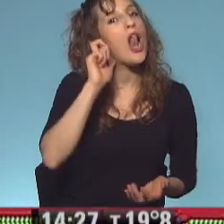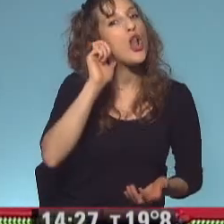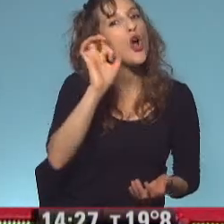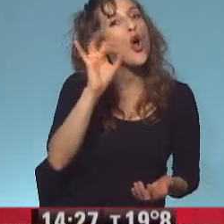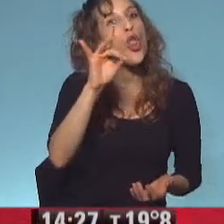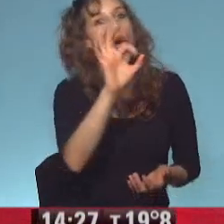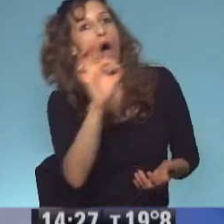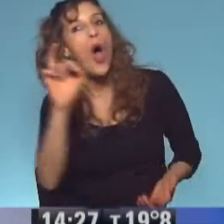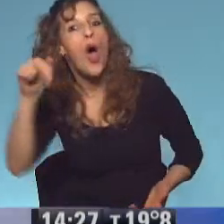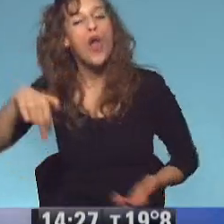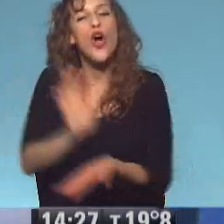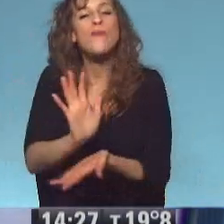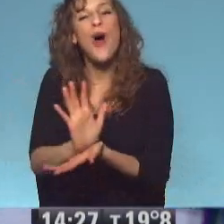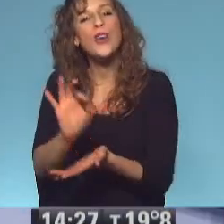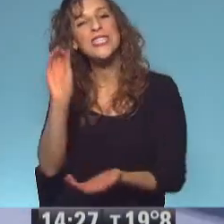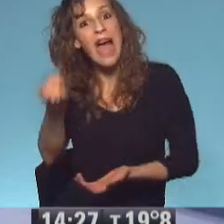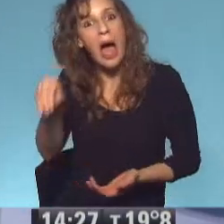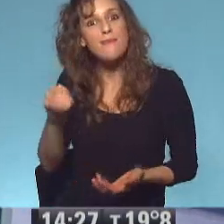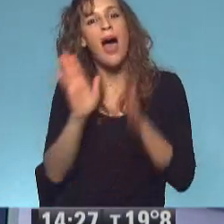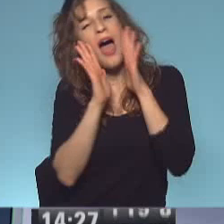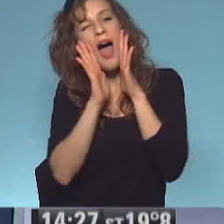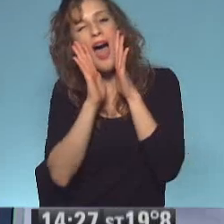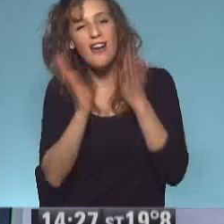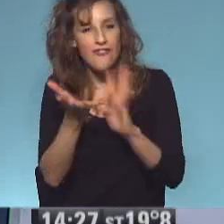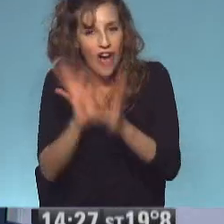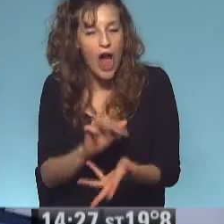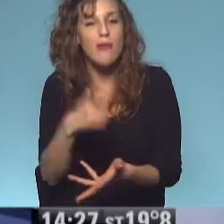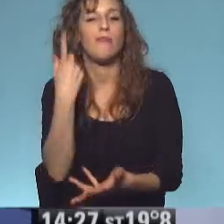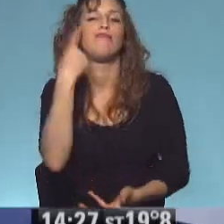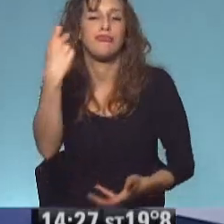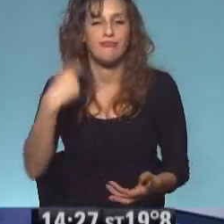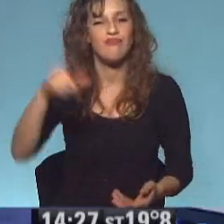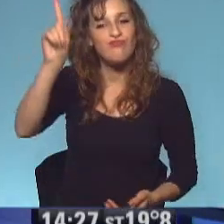algodón. Ah, ahí va la tilde. Ese te va a encantar. Bueno,